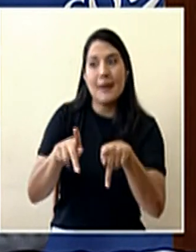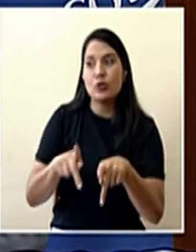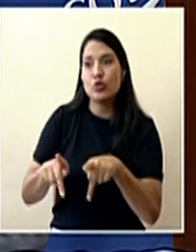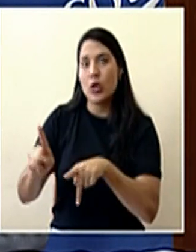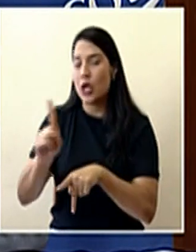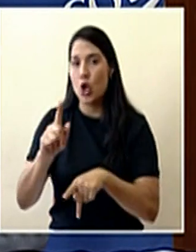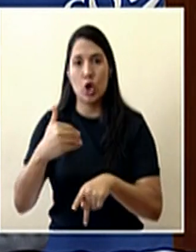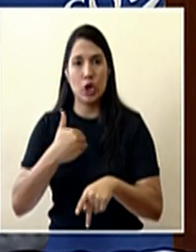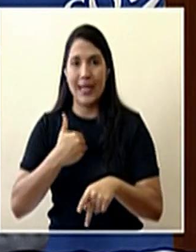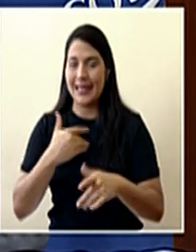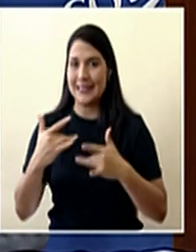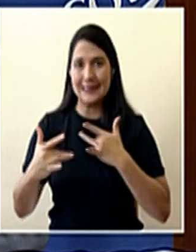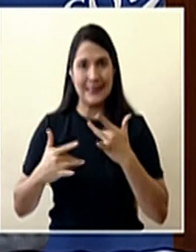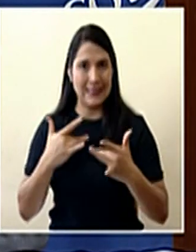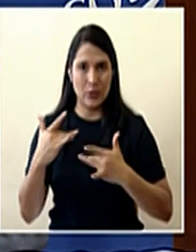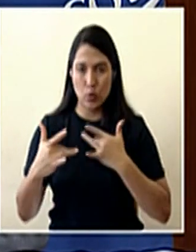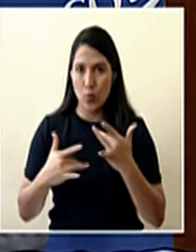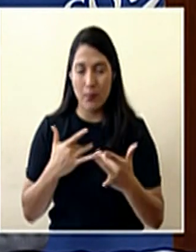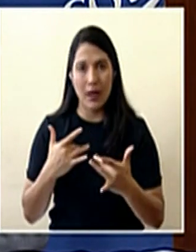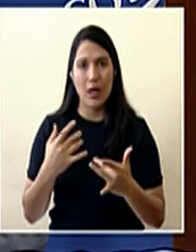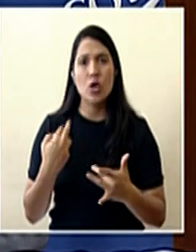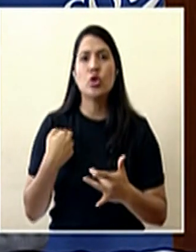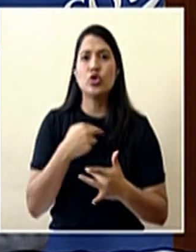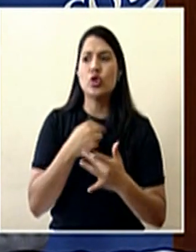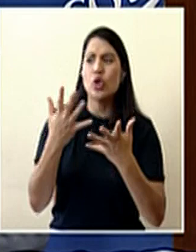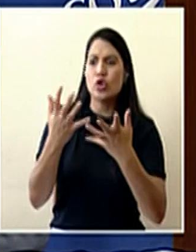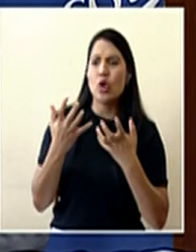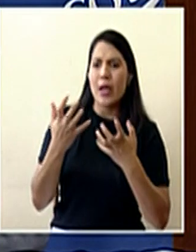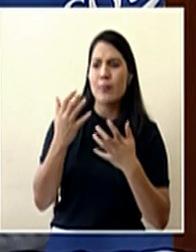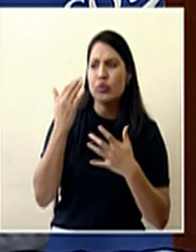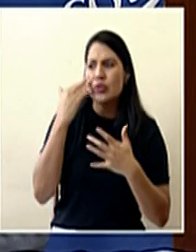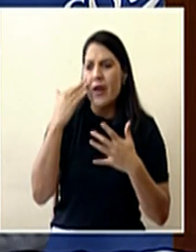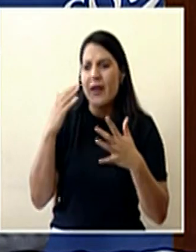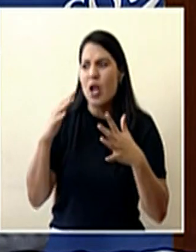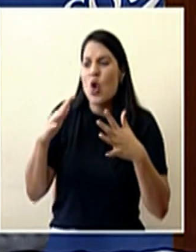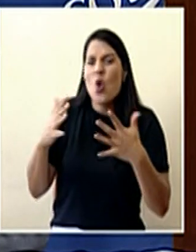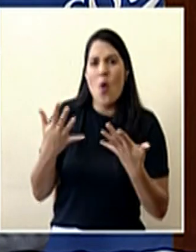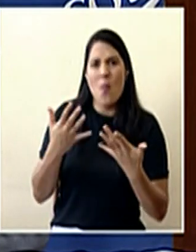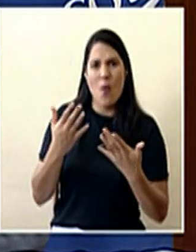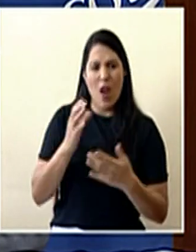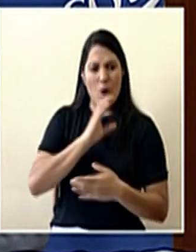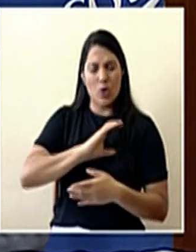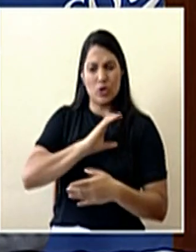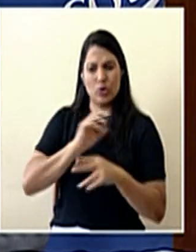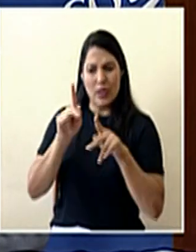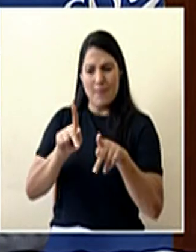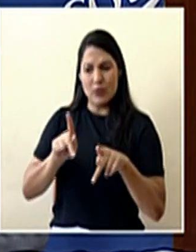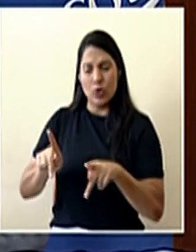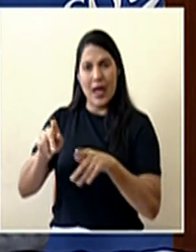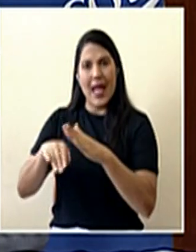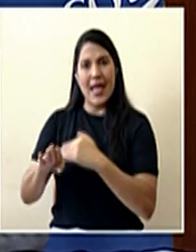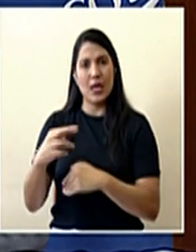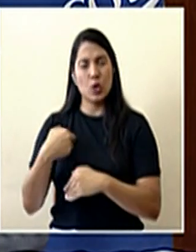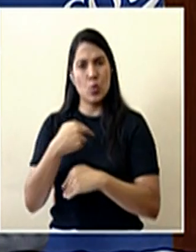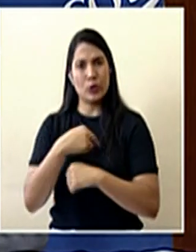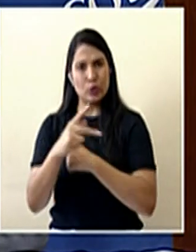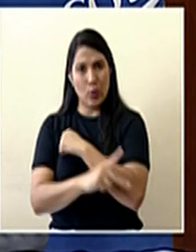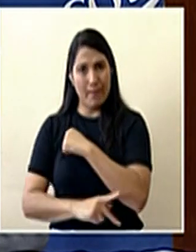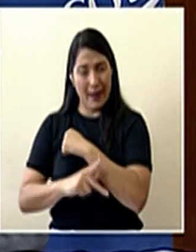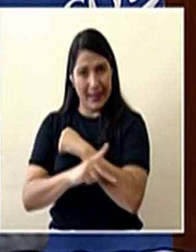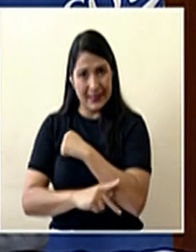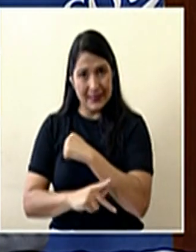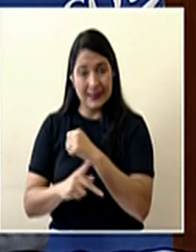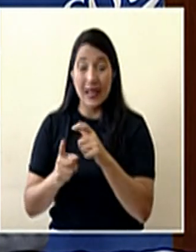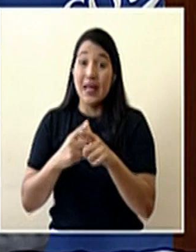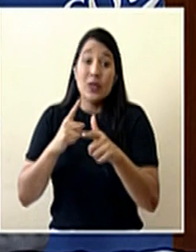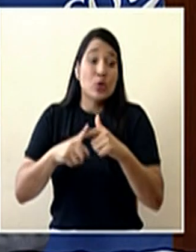nos interesa mapear cómo está comportándose la población en nuestro país con respecto a esa infección. Así que todas esas